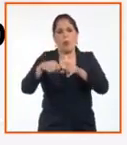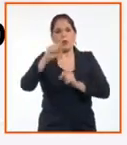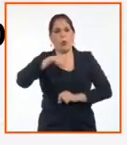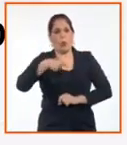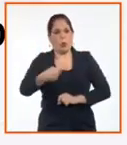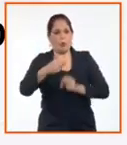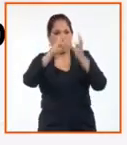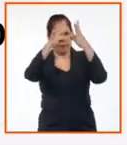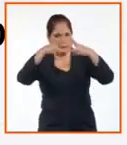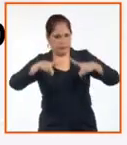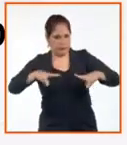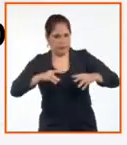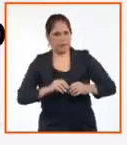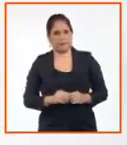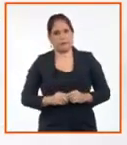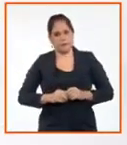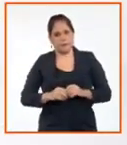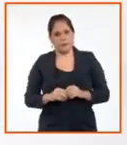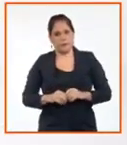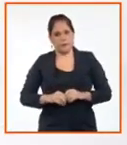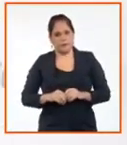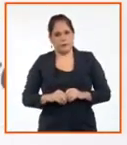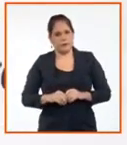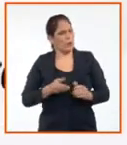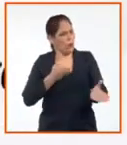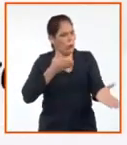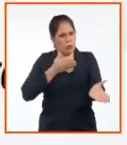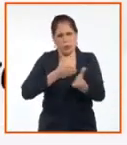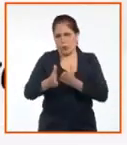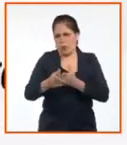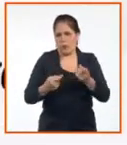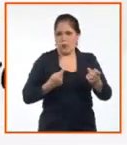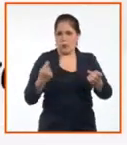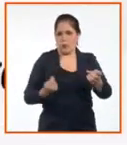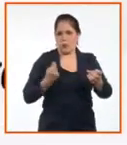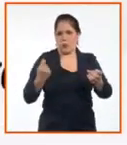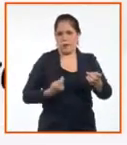web seguimos en combate